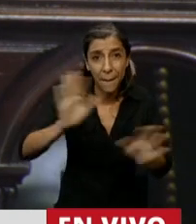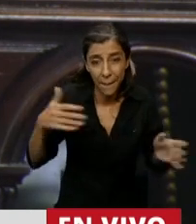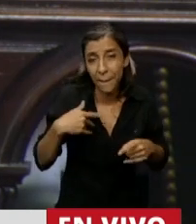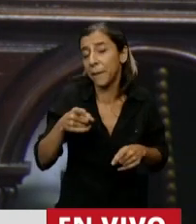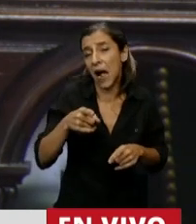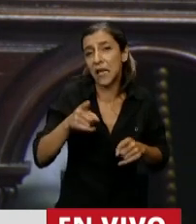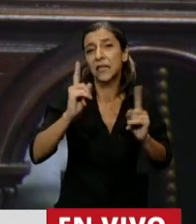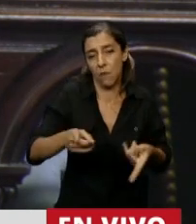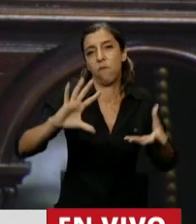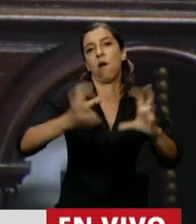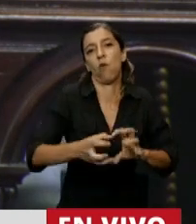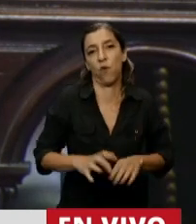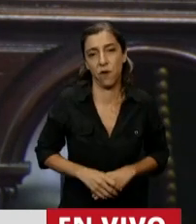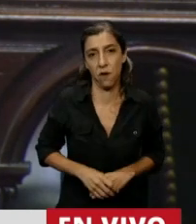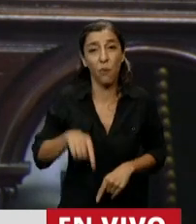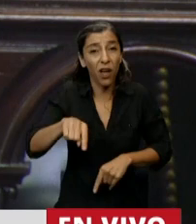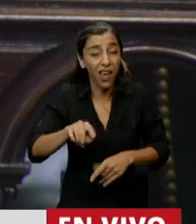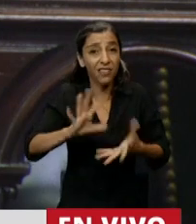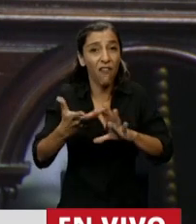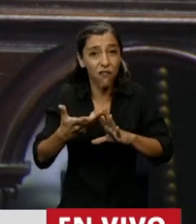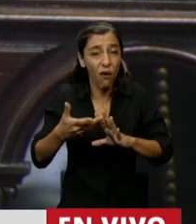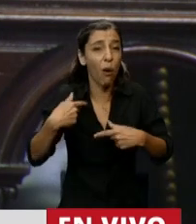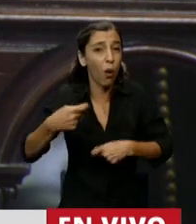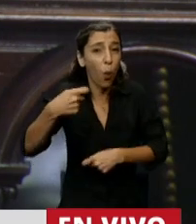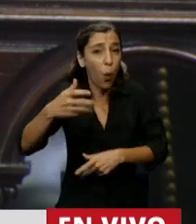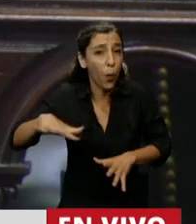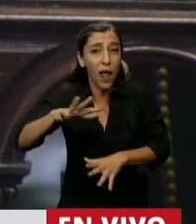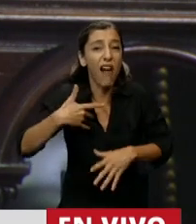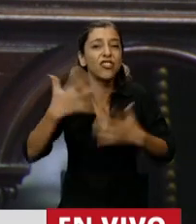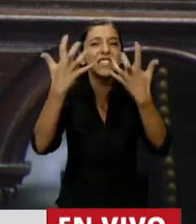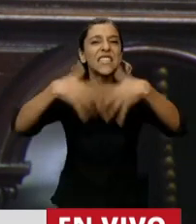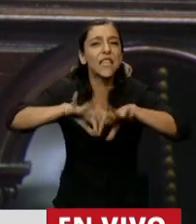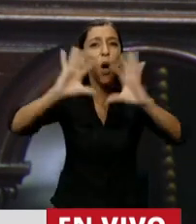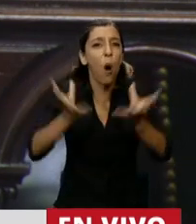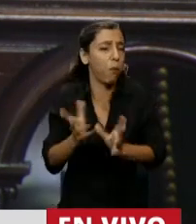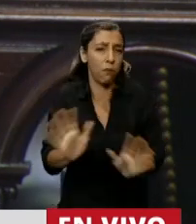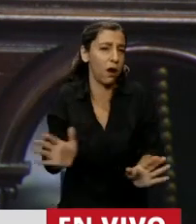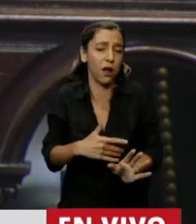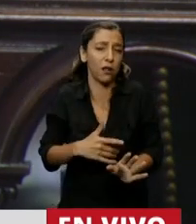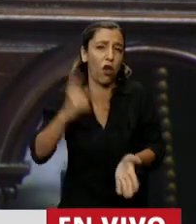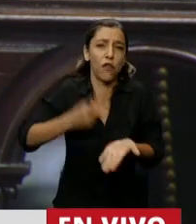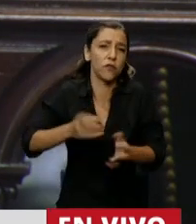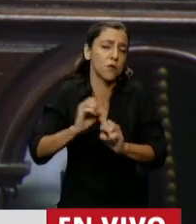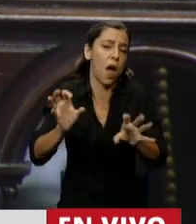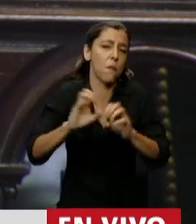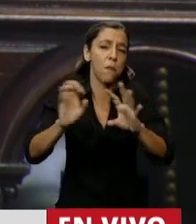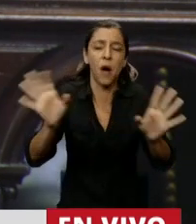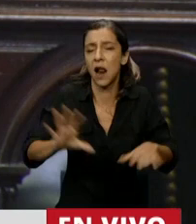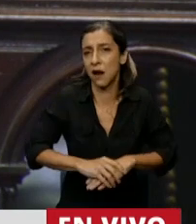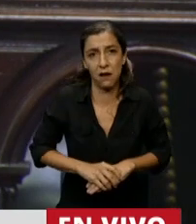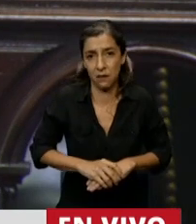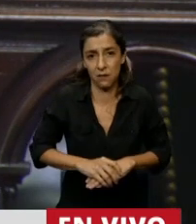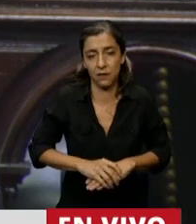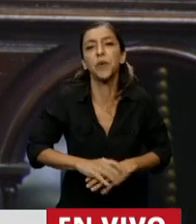un sistema previsional que está fundido, que está deteriorado por malas decisiones y no todas del